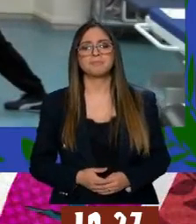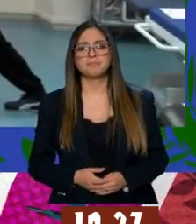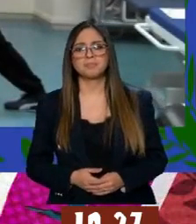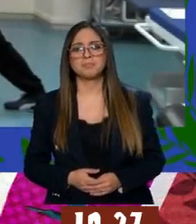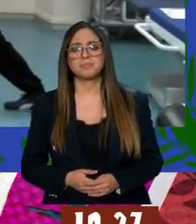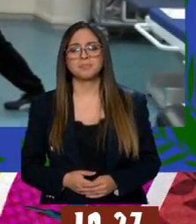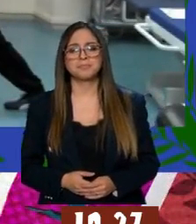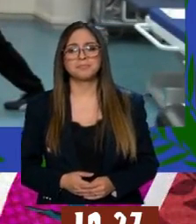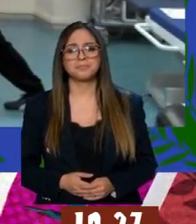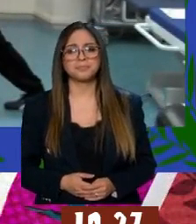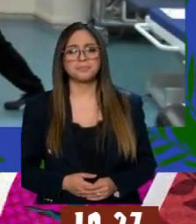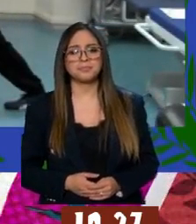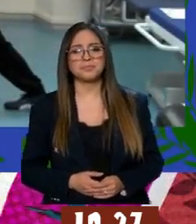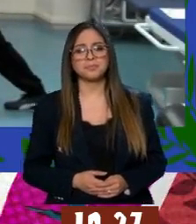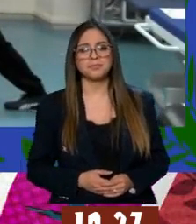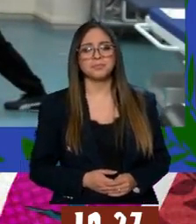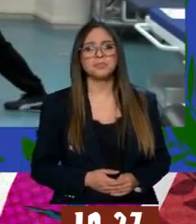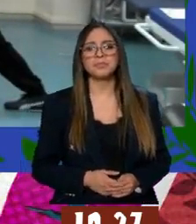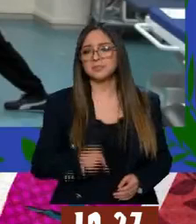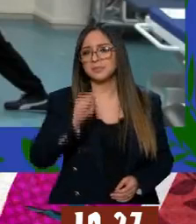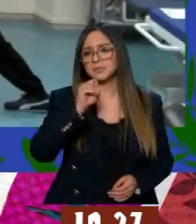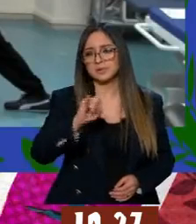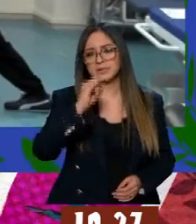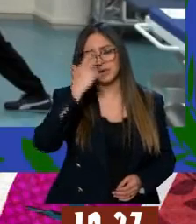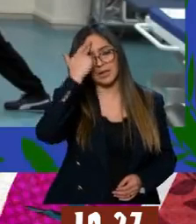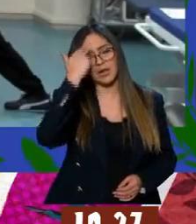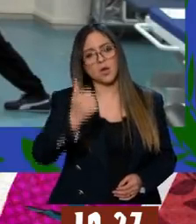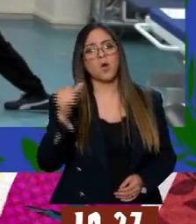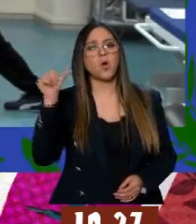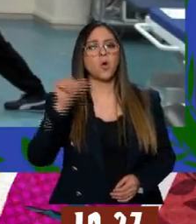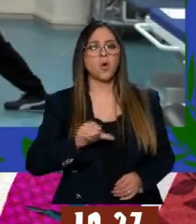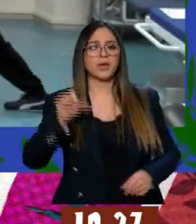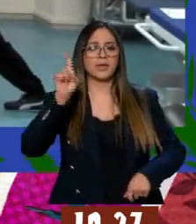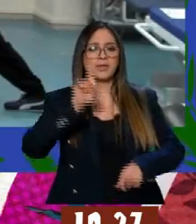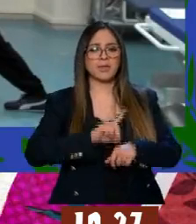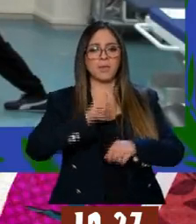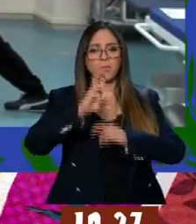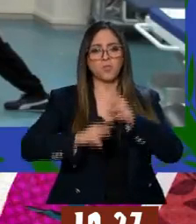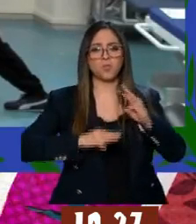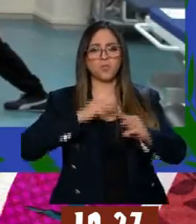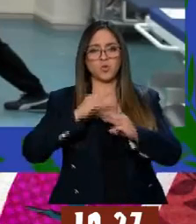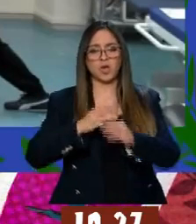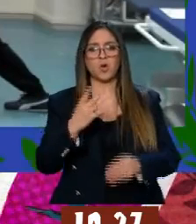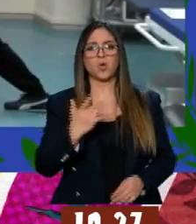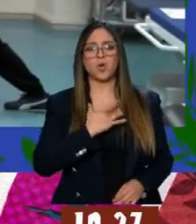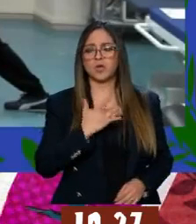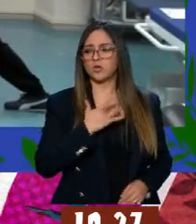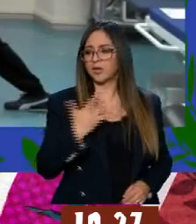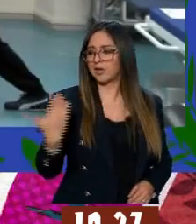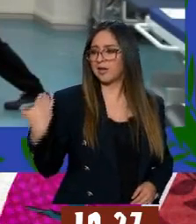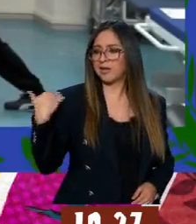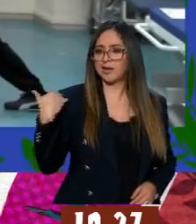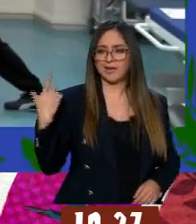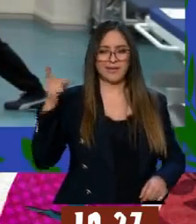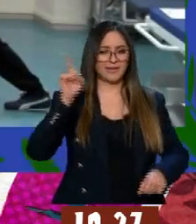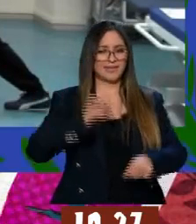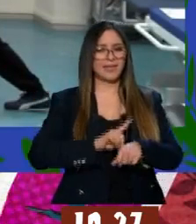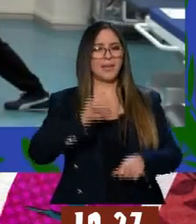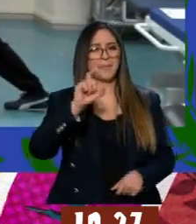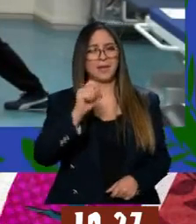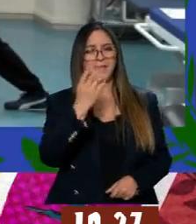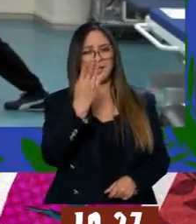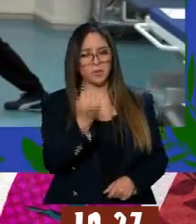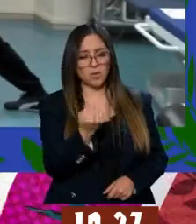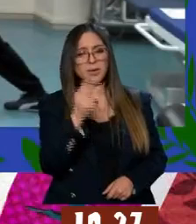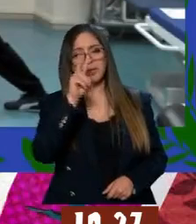es pues uno de los motivos ahora del Día Mundial del Corazón que acaba de pasar ahora el día 29. Agradezco mucho la invitación